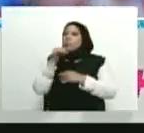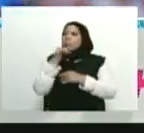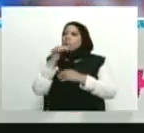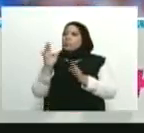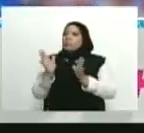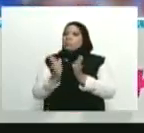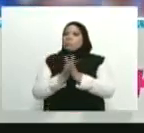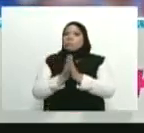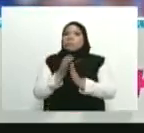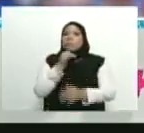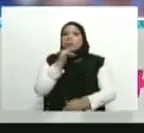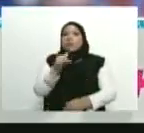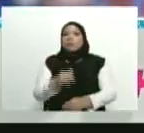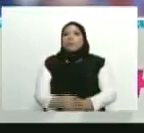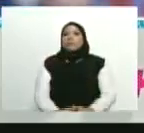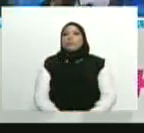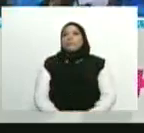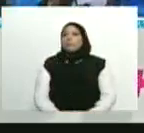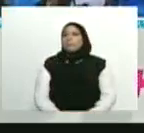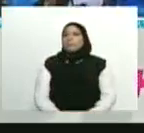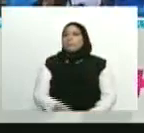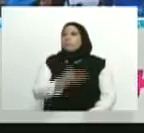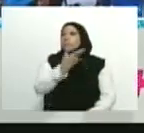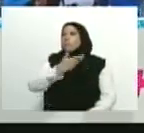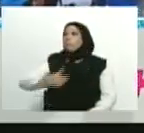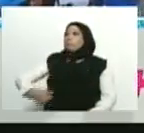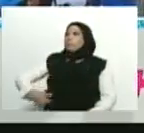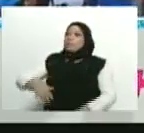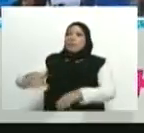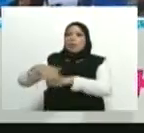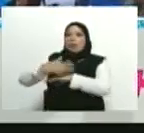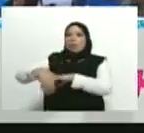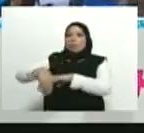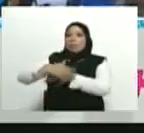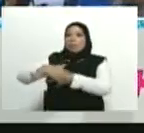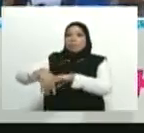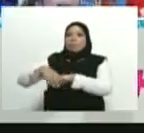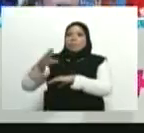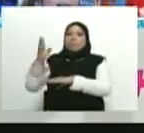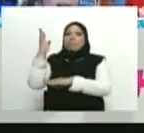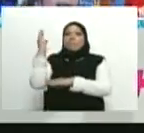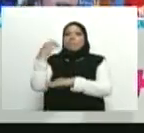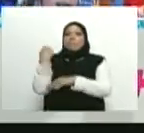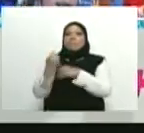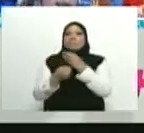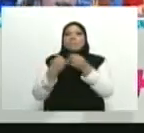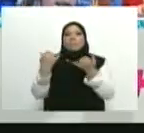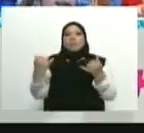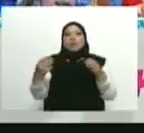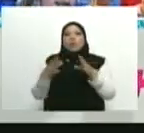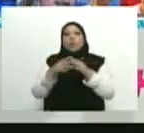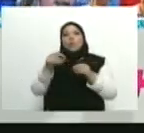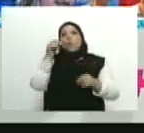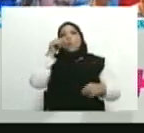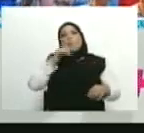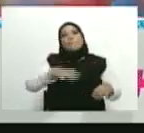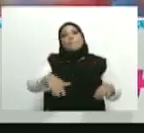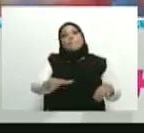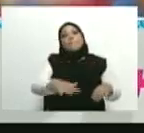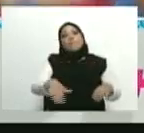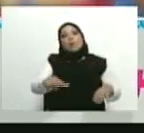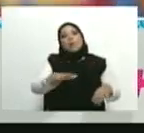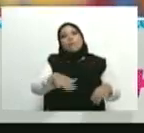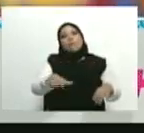Mateo, impresionante San Mateo en la calle. En Barina, todo el pueblo de Sabaneta de